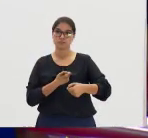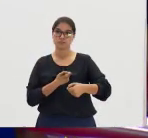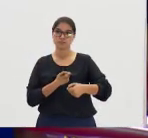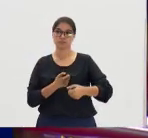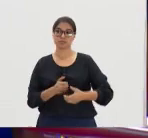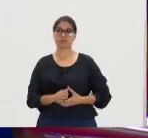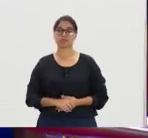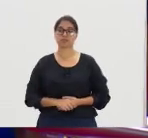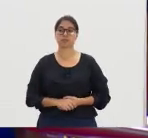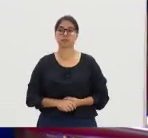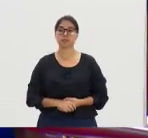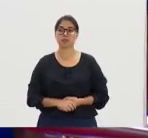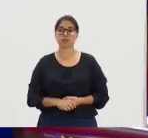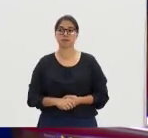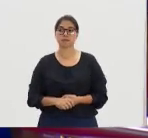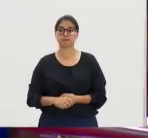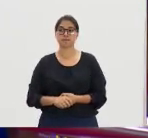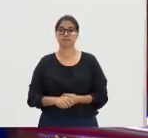Y te lo puedo probar.